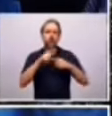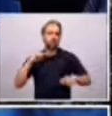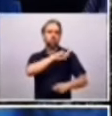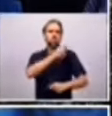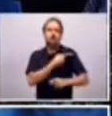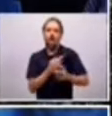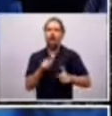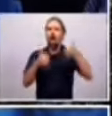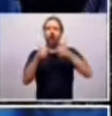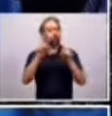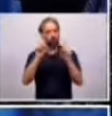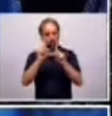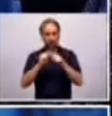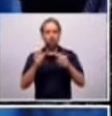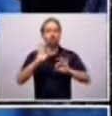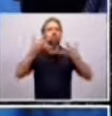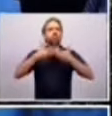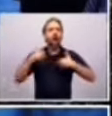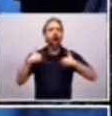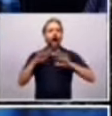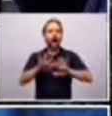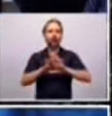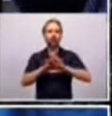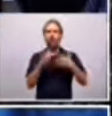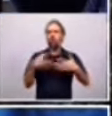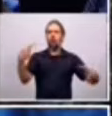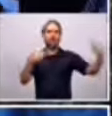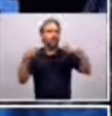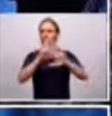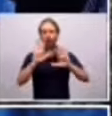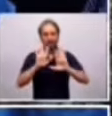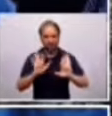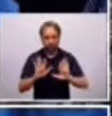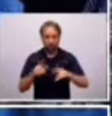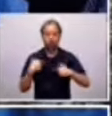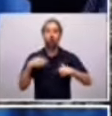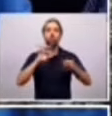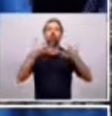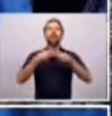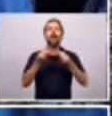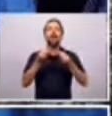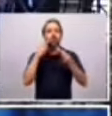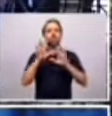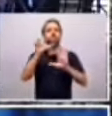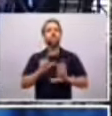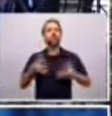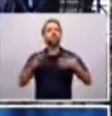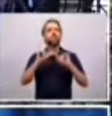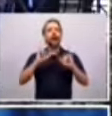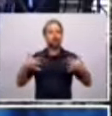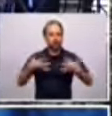una medida de fuerza. Si vos me decís, ¿hay argumentos? Por supuesto que hay argumentos. Estamos a 10 minutos del fin de año, que comience enero.